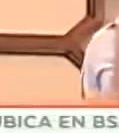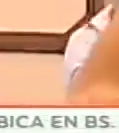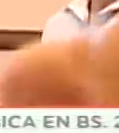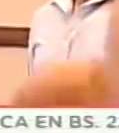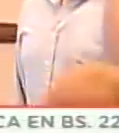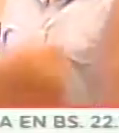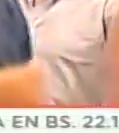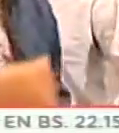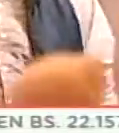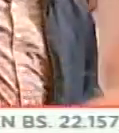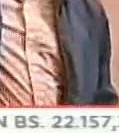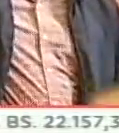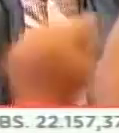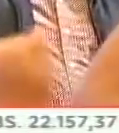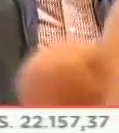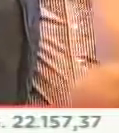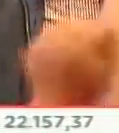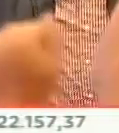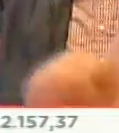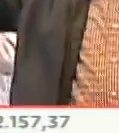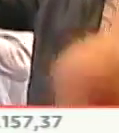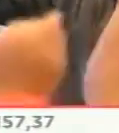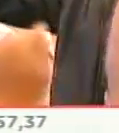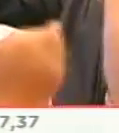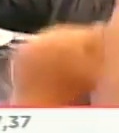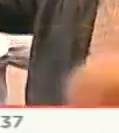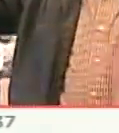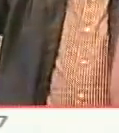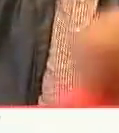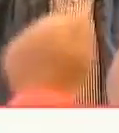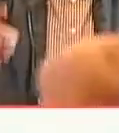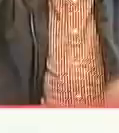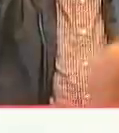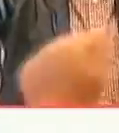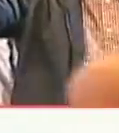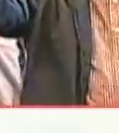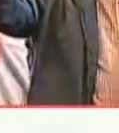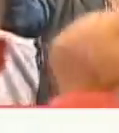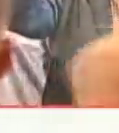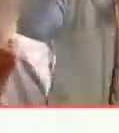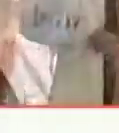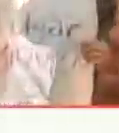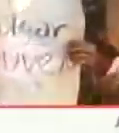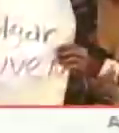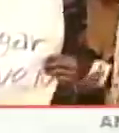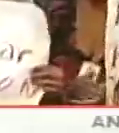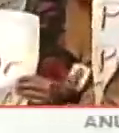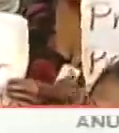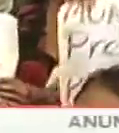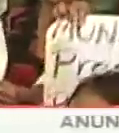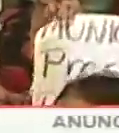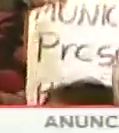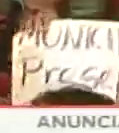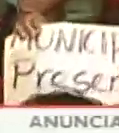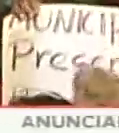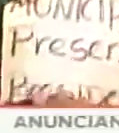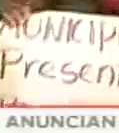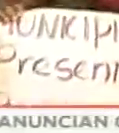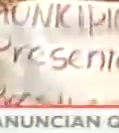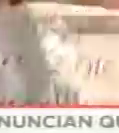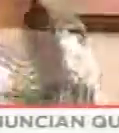del Congreso Fundacional del Movimiento Indígena Unido de Venezuela. Es el recibimiento al